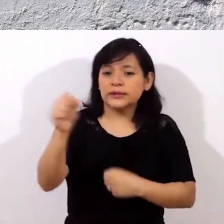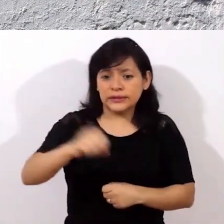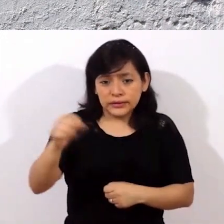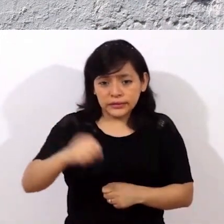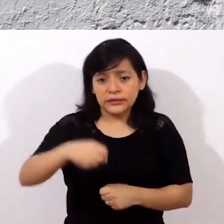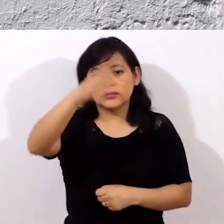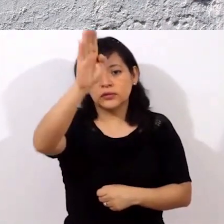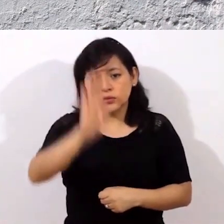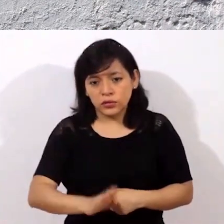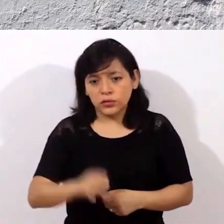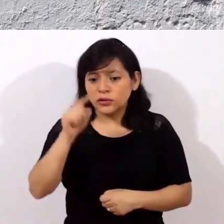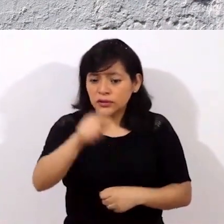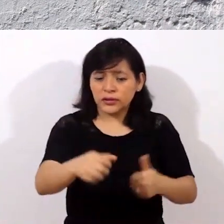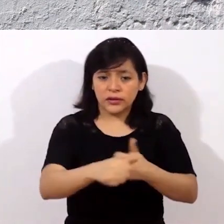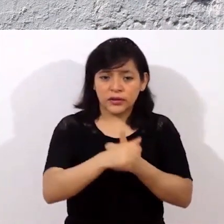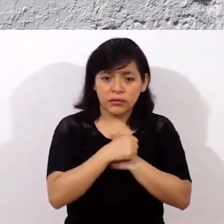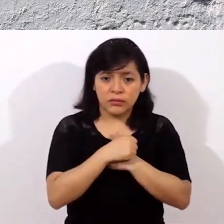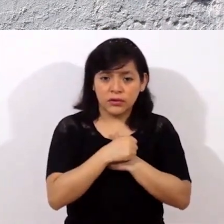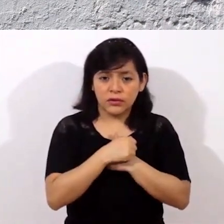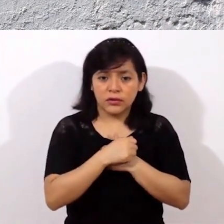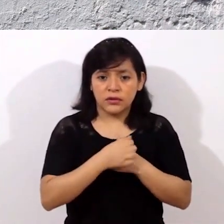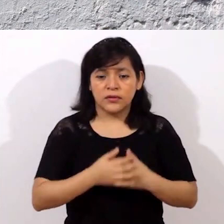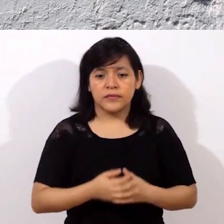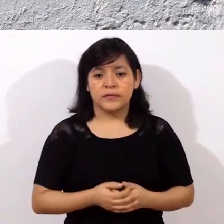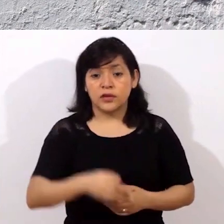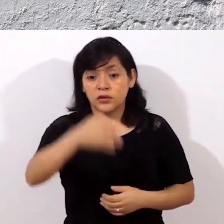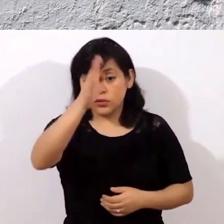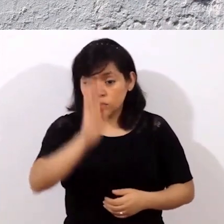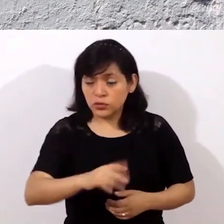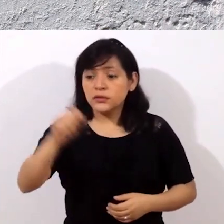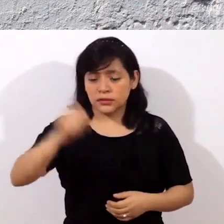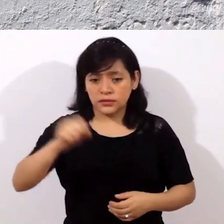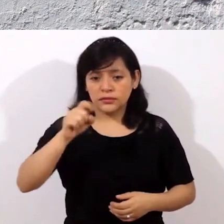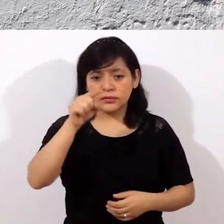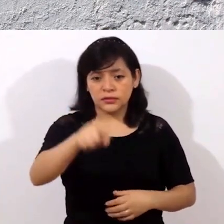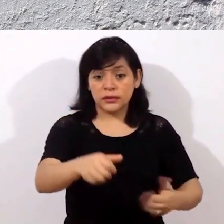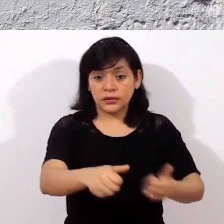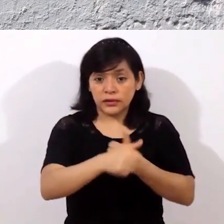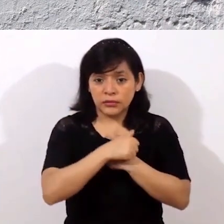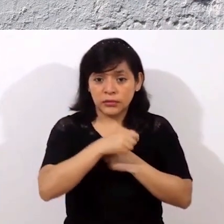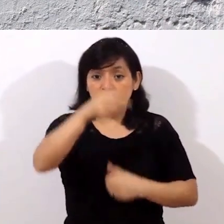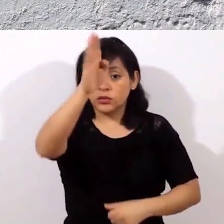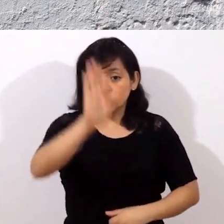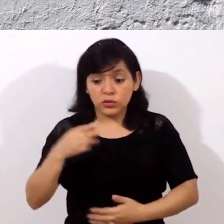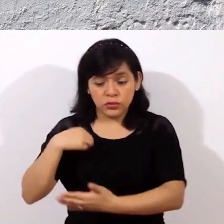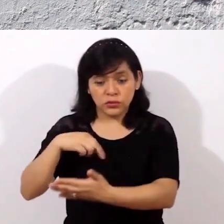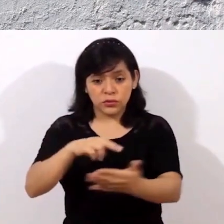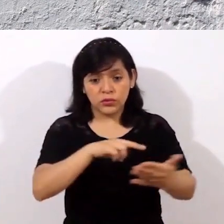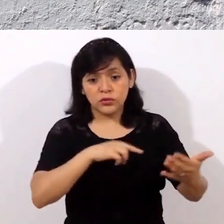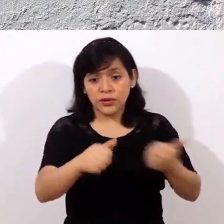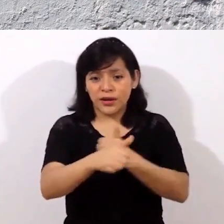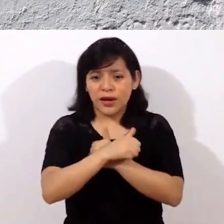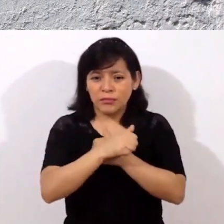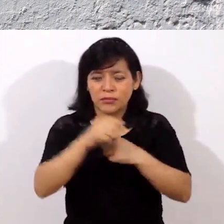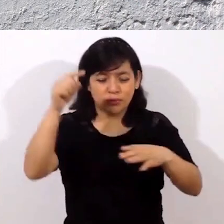otros planos. ¿Dios, me amas? Claro que Dios nos ama. Y Dios nos ama hasta lo sumo, que entregó a su Hijo para que tú y